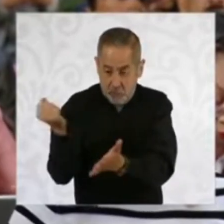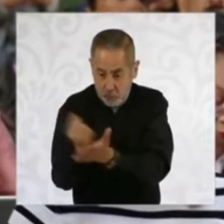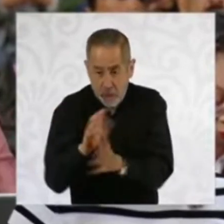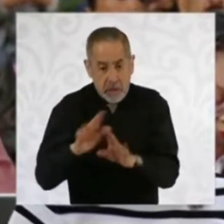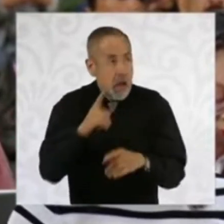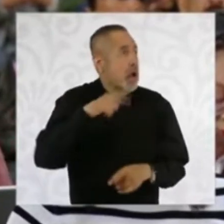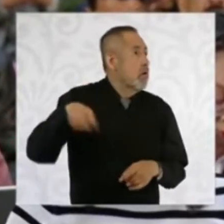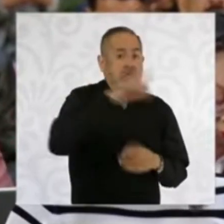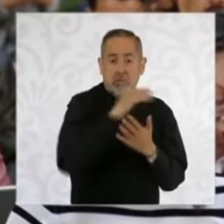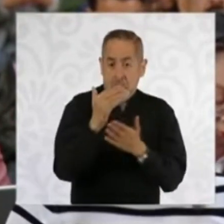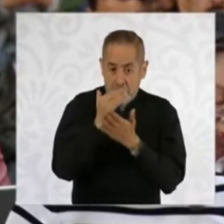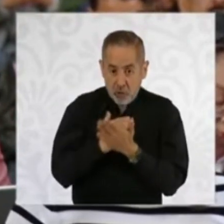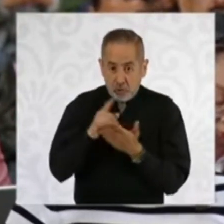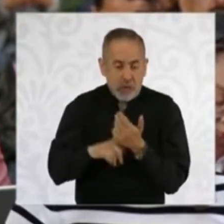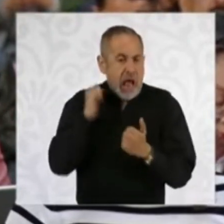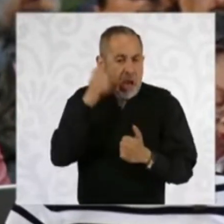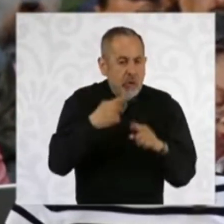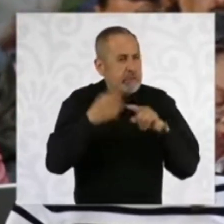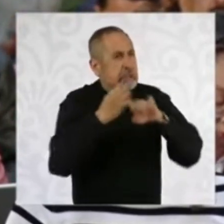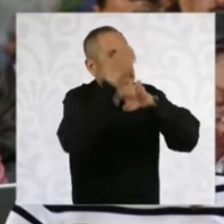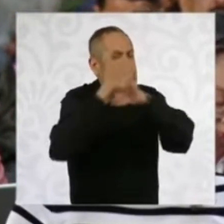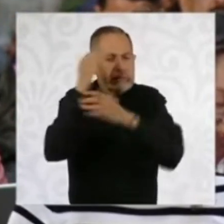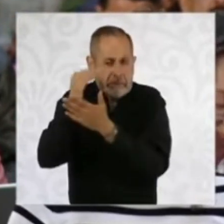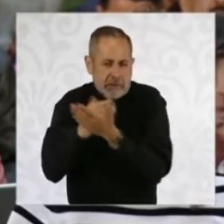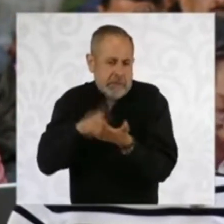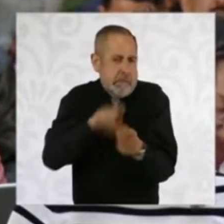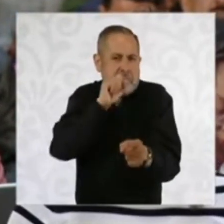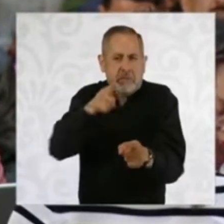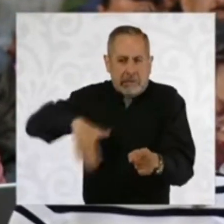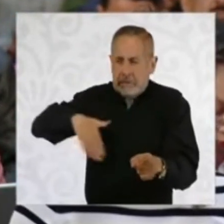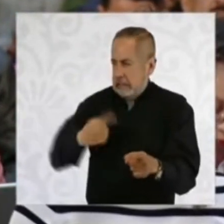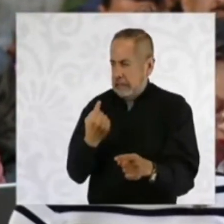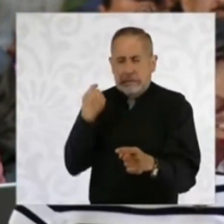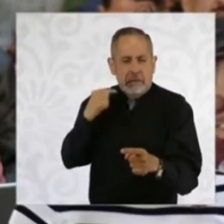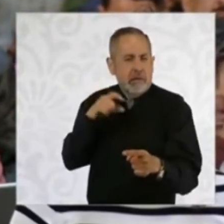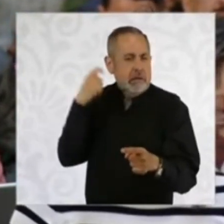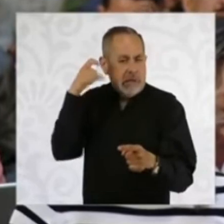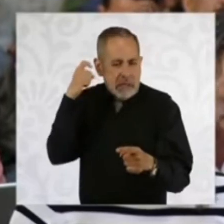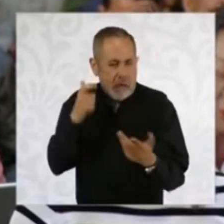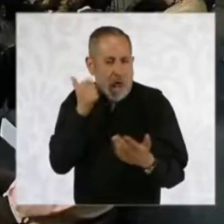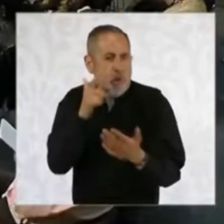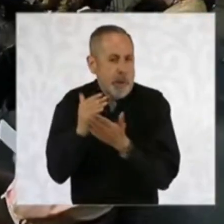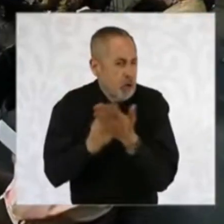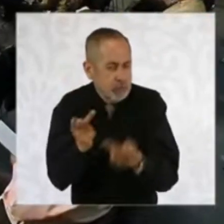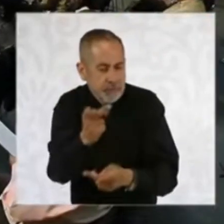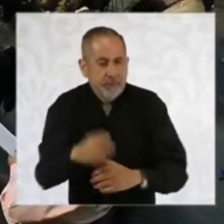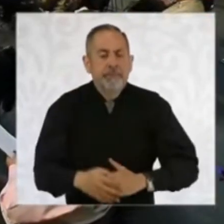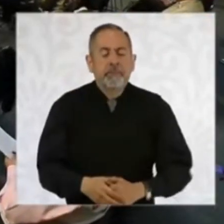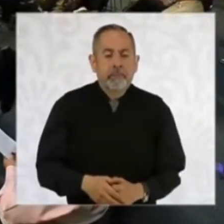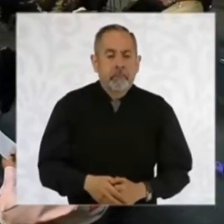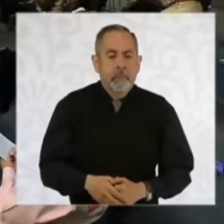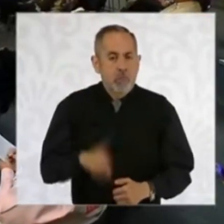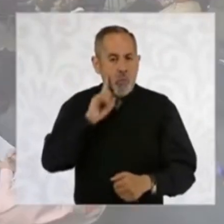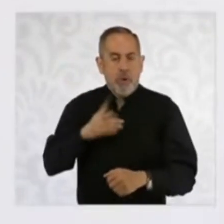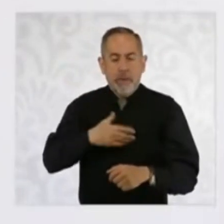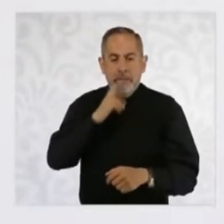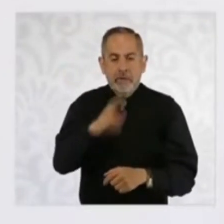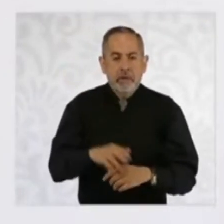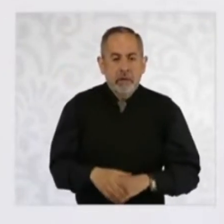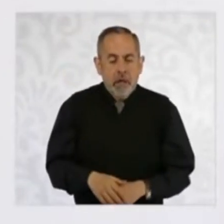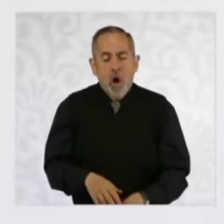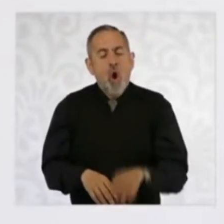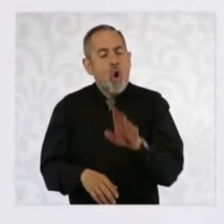crisis de violencia e inseguridad que hay en los estados, retomando obviamente lo que pasó el fin de semana en Querétaro. No es que por